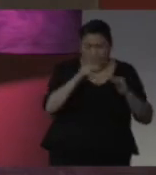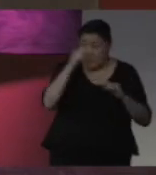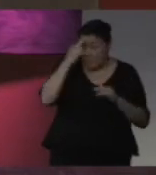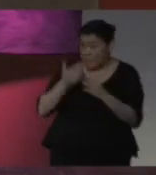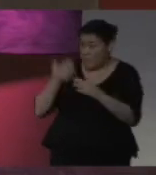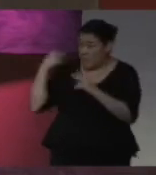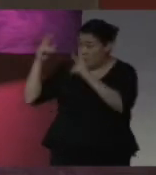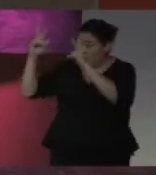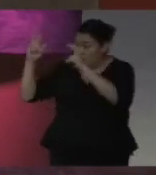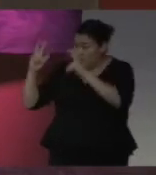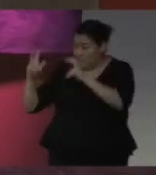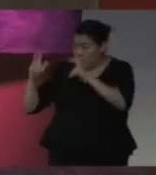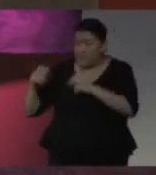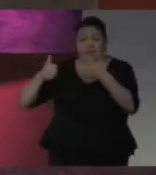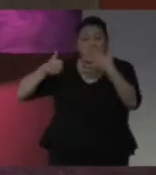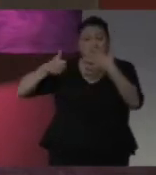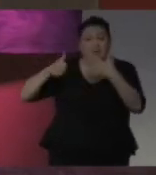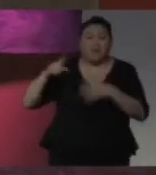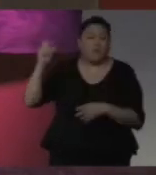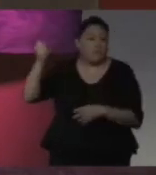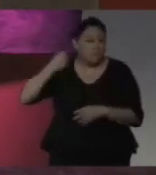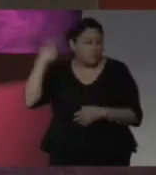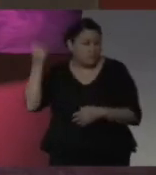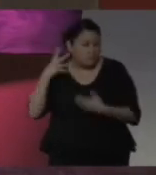mesas, las tres conferencias,